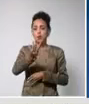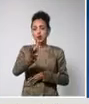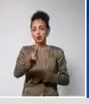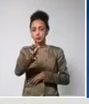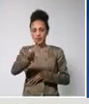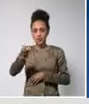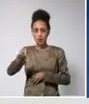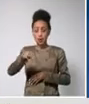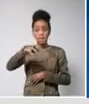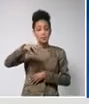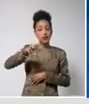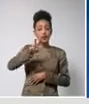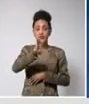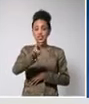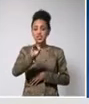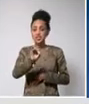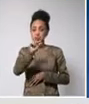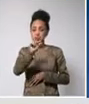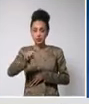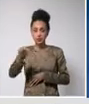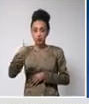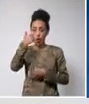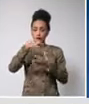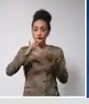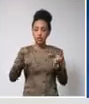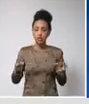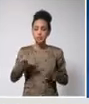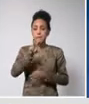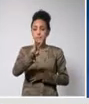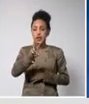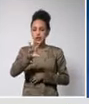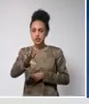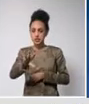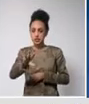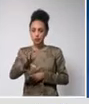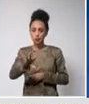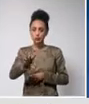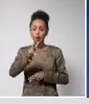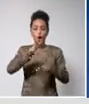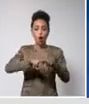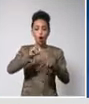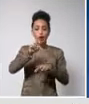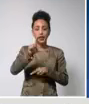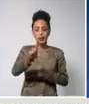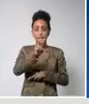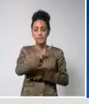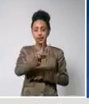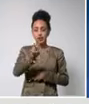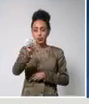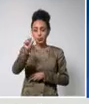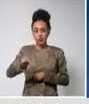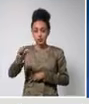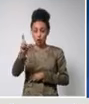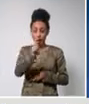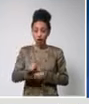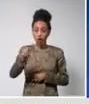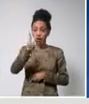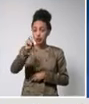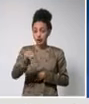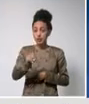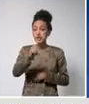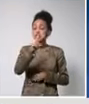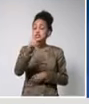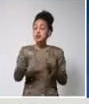Río 27, Artemisa 25, Holguín 22, Camagüey 20, Cienfuegos